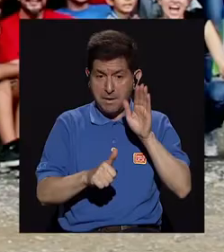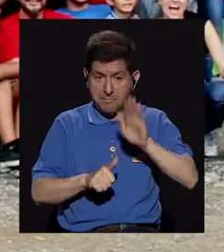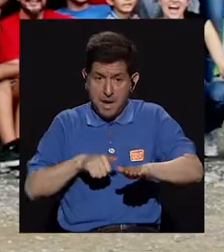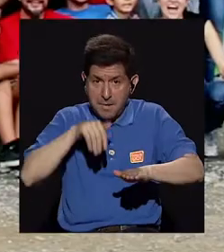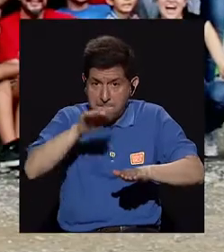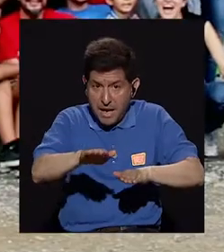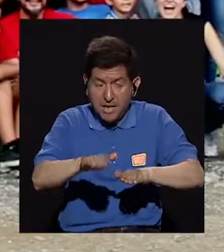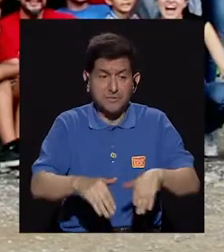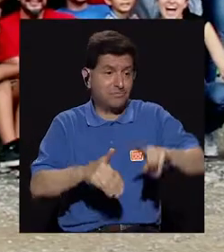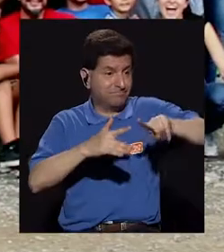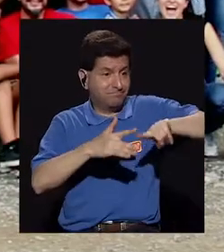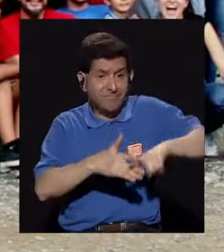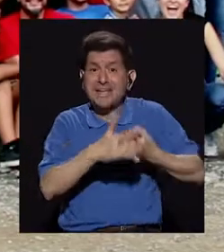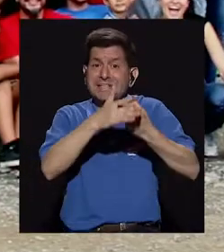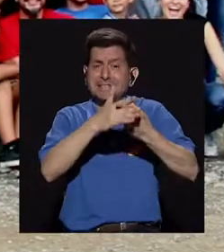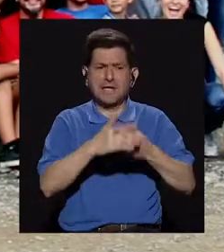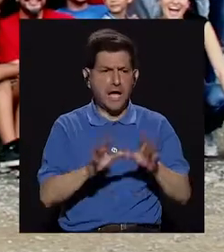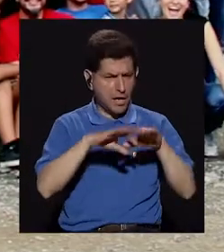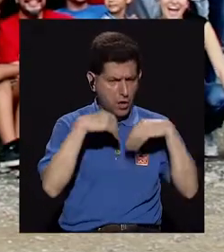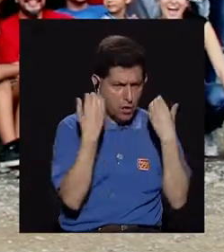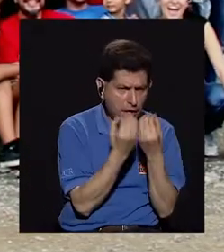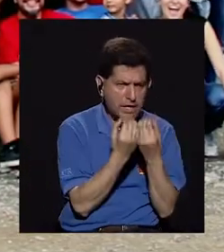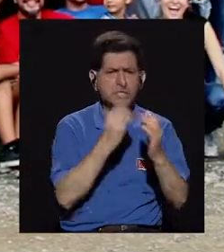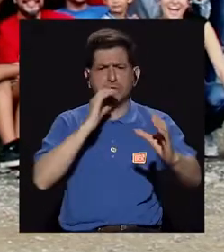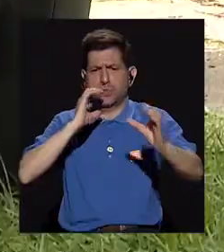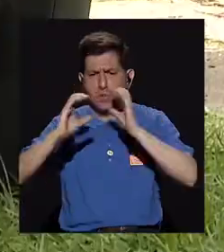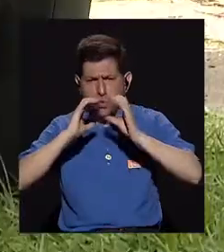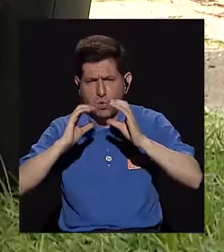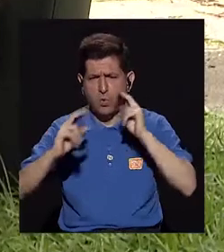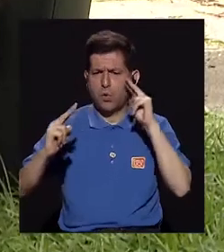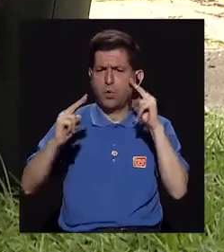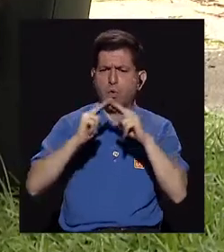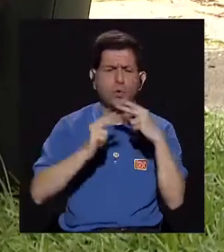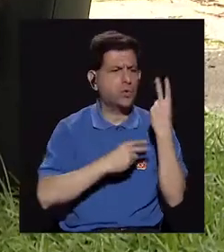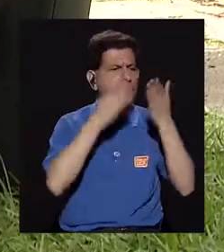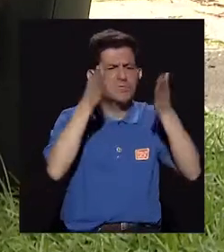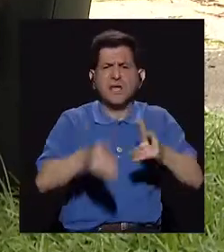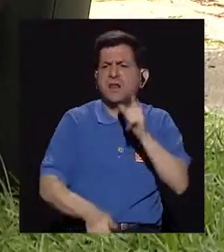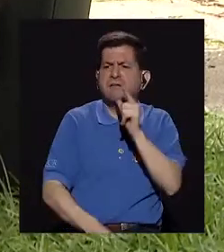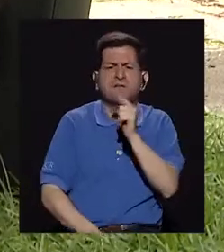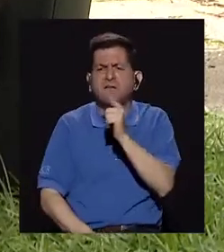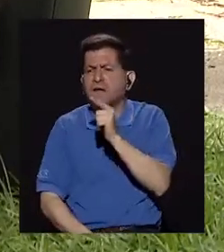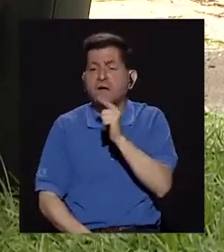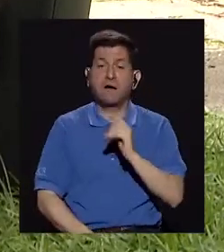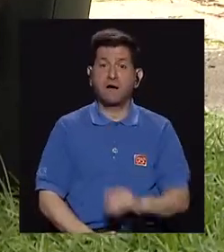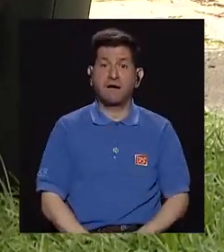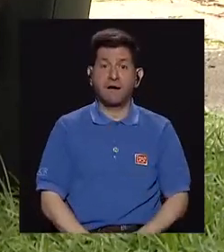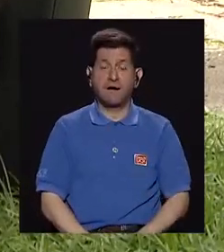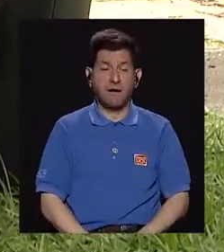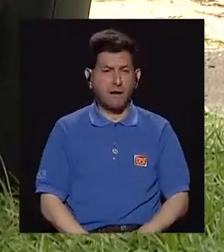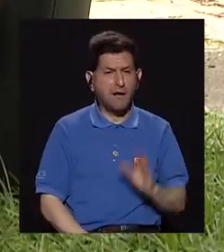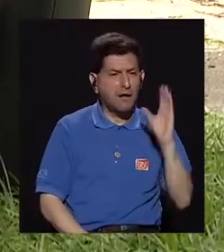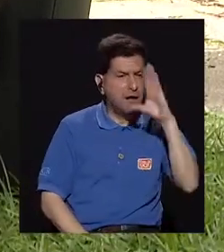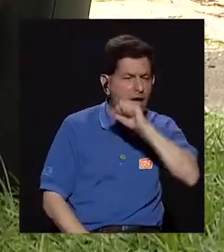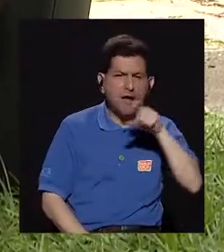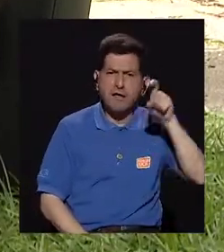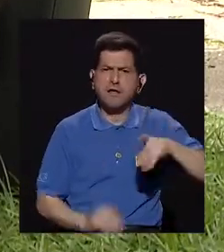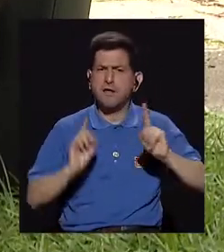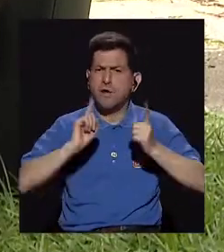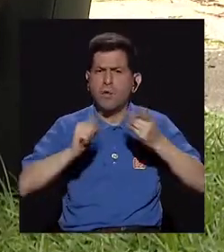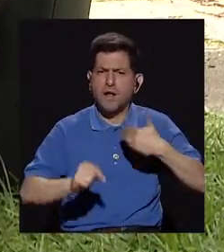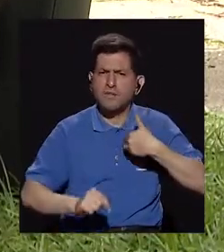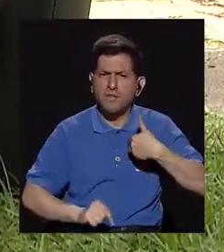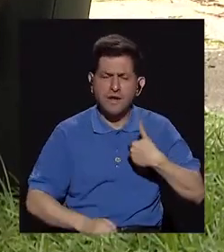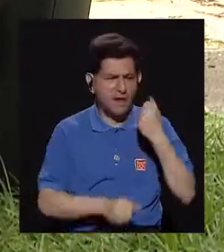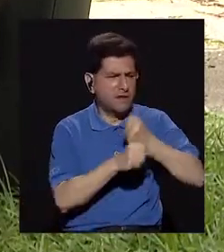paso es empezar, es organizarse, es comunicarse, es conocer a los vecinos, ¿verdad? Es ver qué necesidades